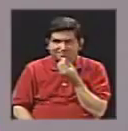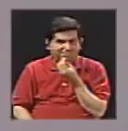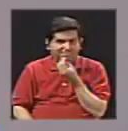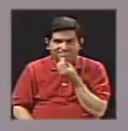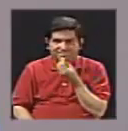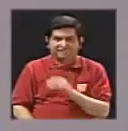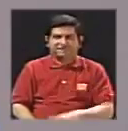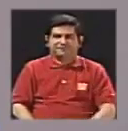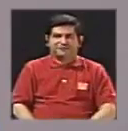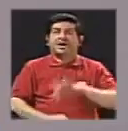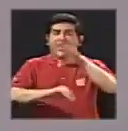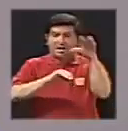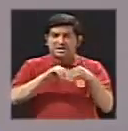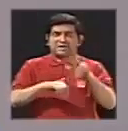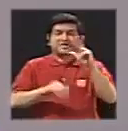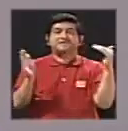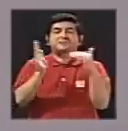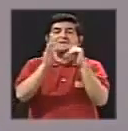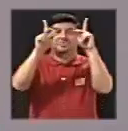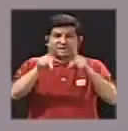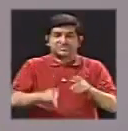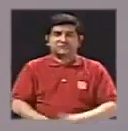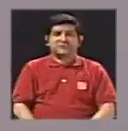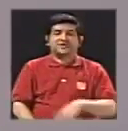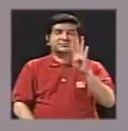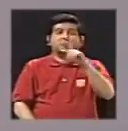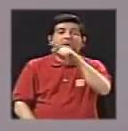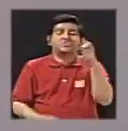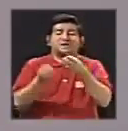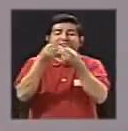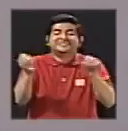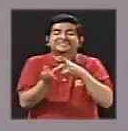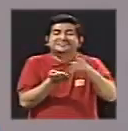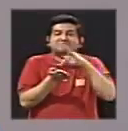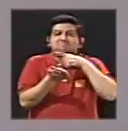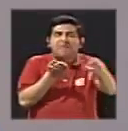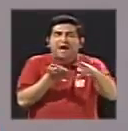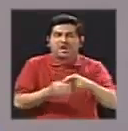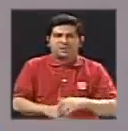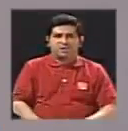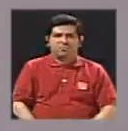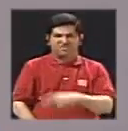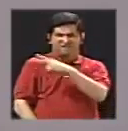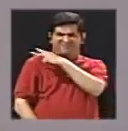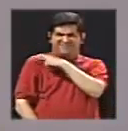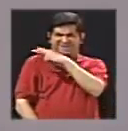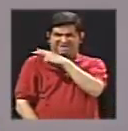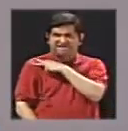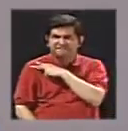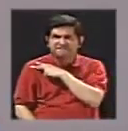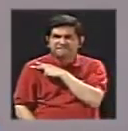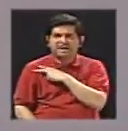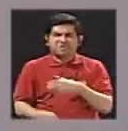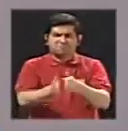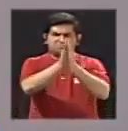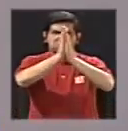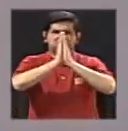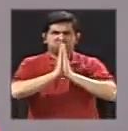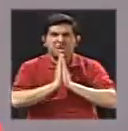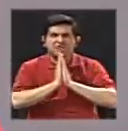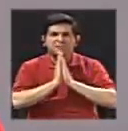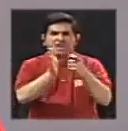Y además, 3.000 personas que llevan 4 meses sin salario. ¿Cómo un patrono le pide